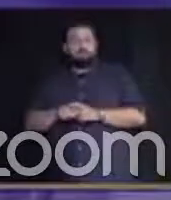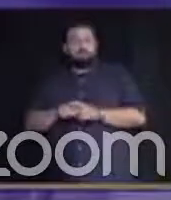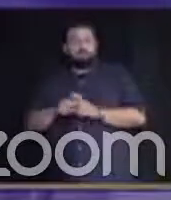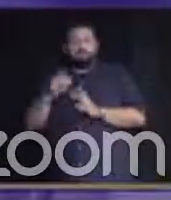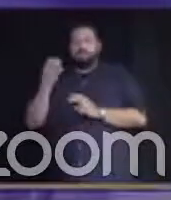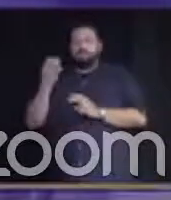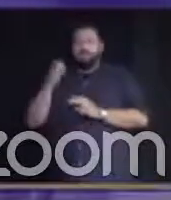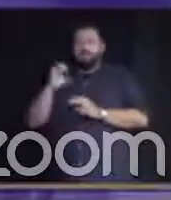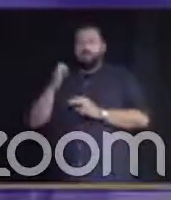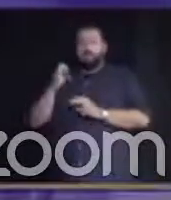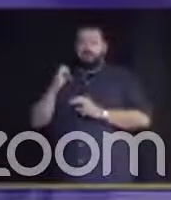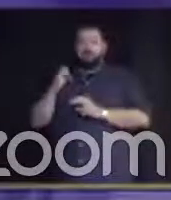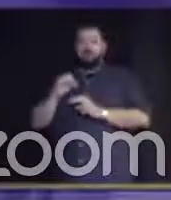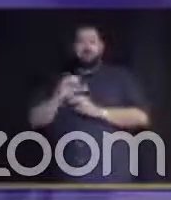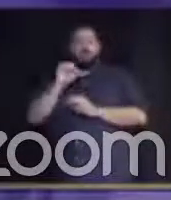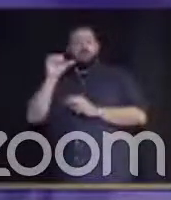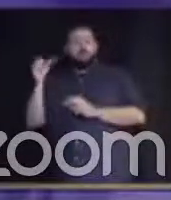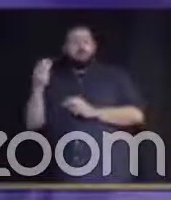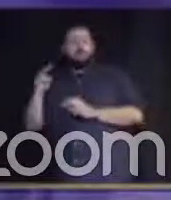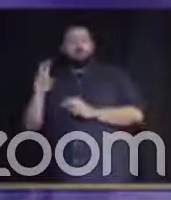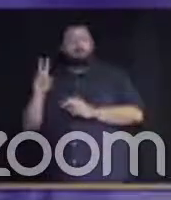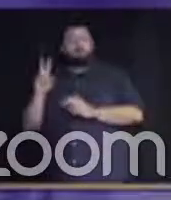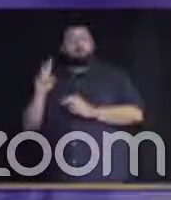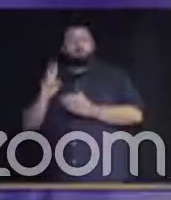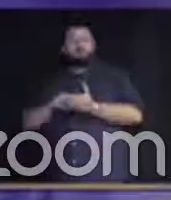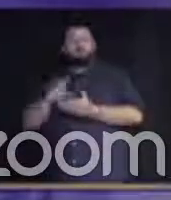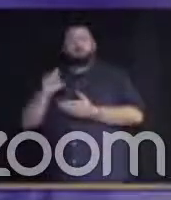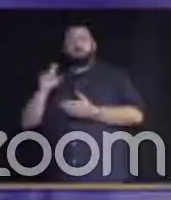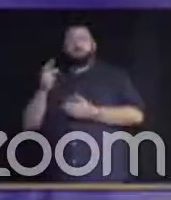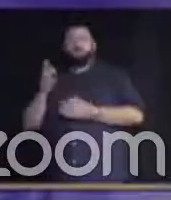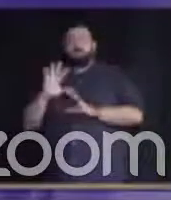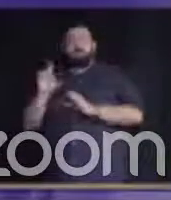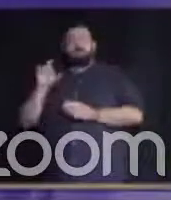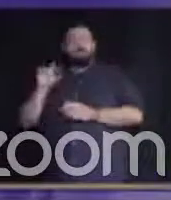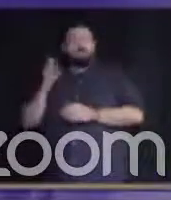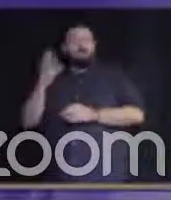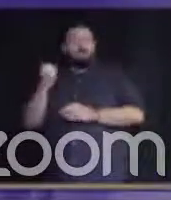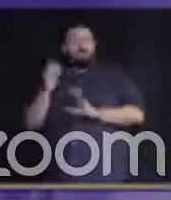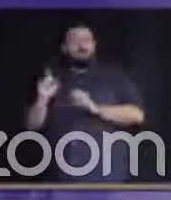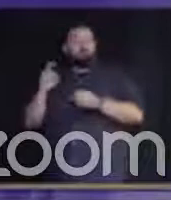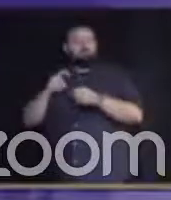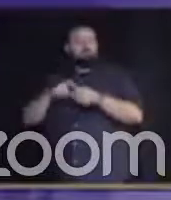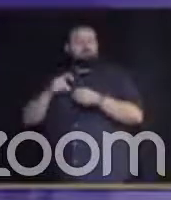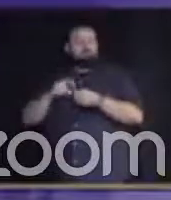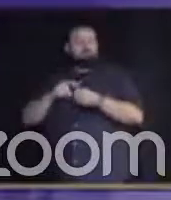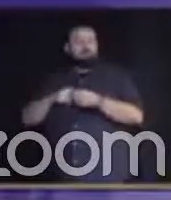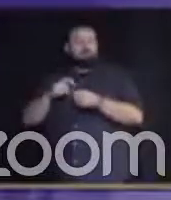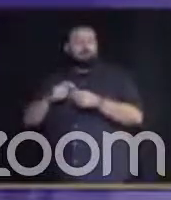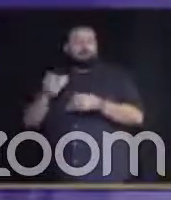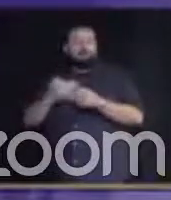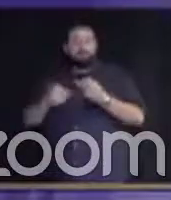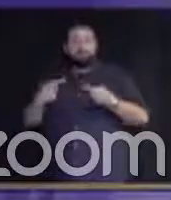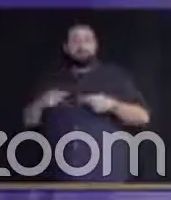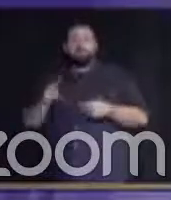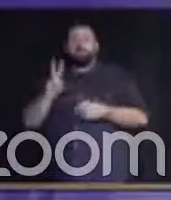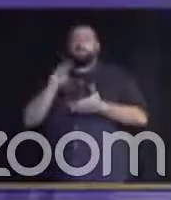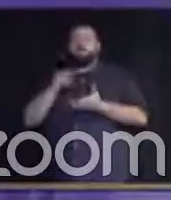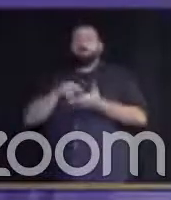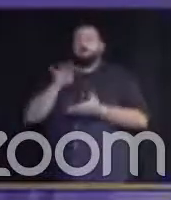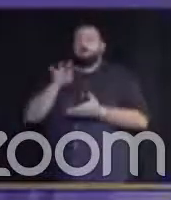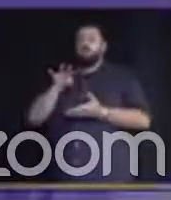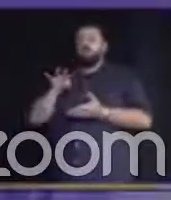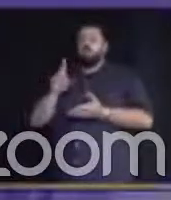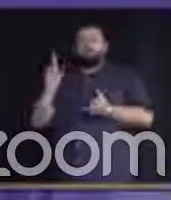2019. De enero a mayo del 2021, ellos han tenido 29 ingresados en su organización. Y en el